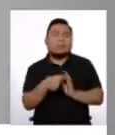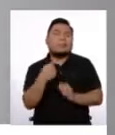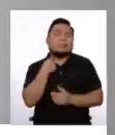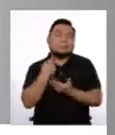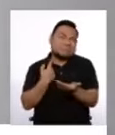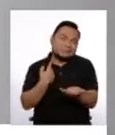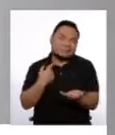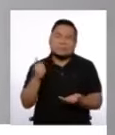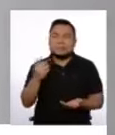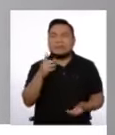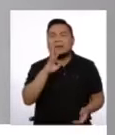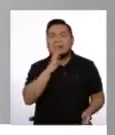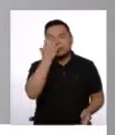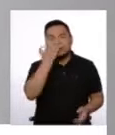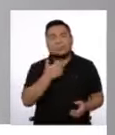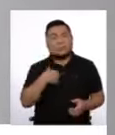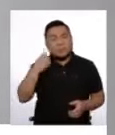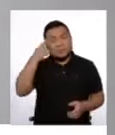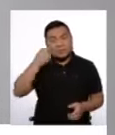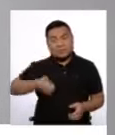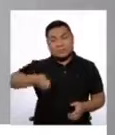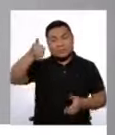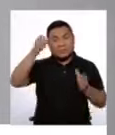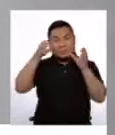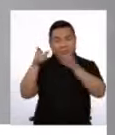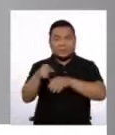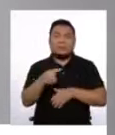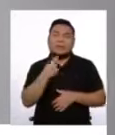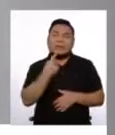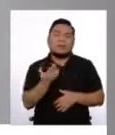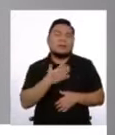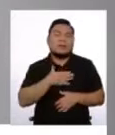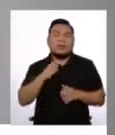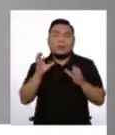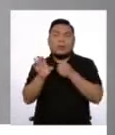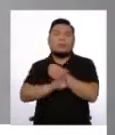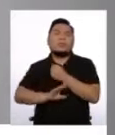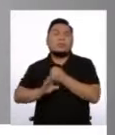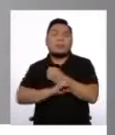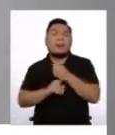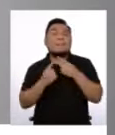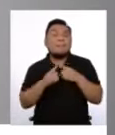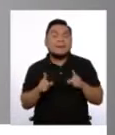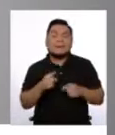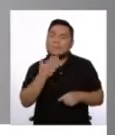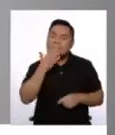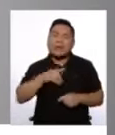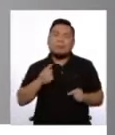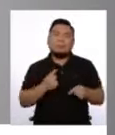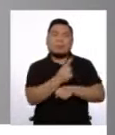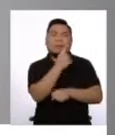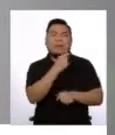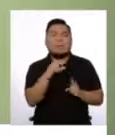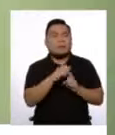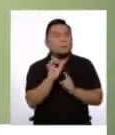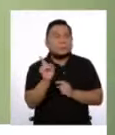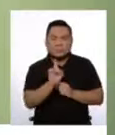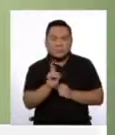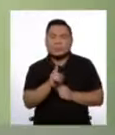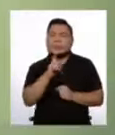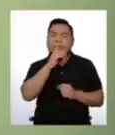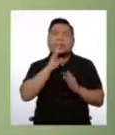diría que el presidente del Congreso ha buscado defender los fueros parlamentarios, pero yo llamaría también a la prudencia.